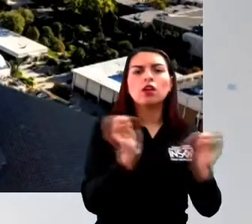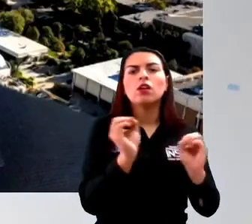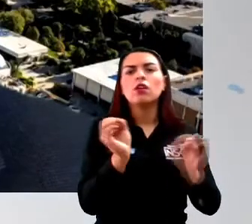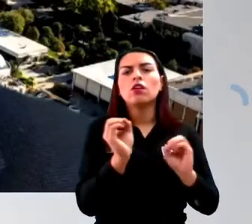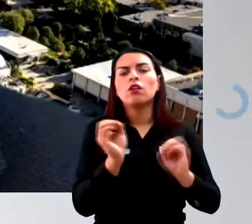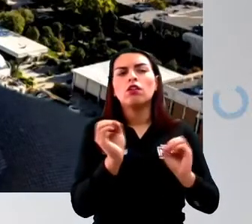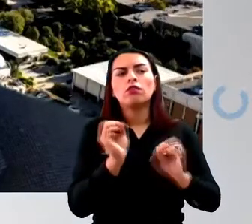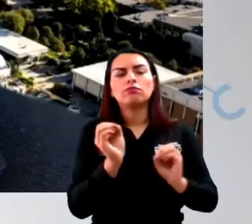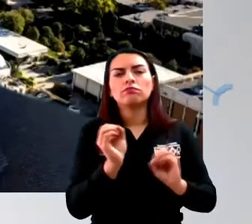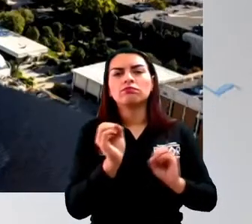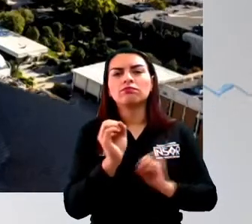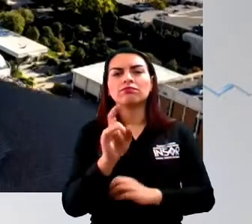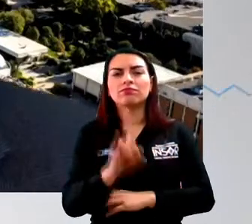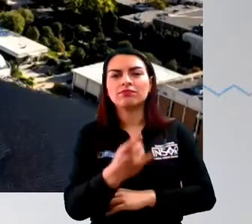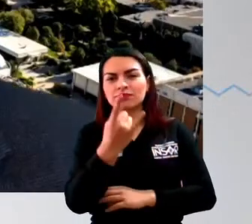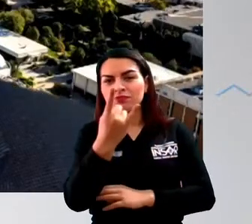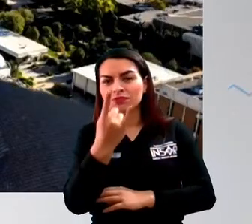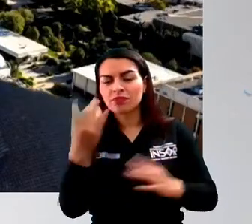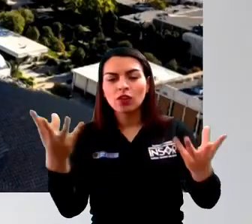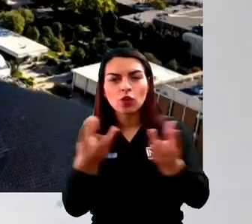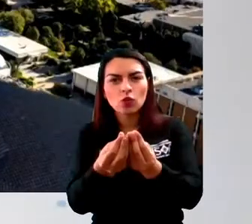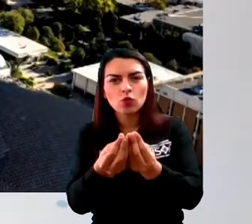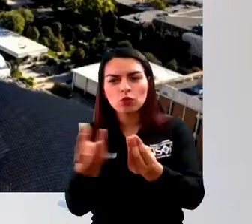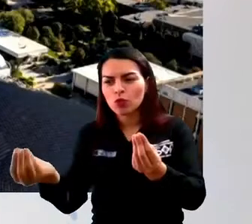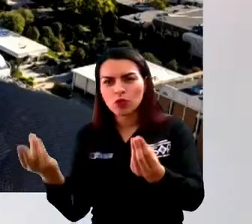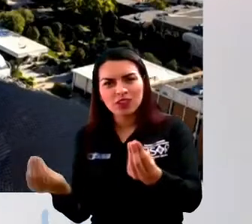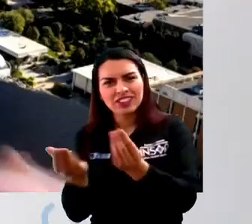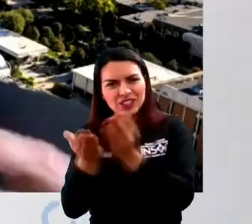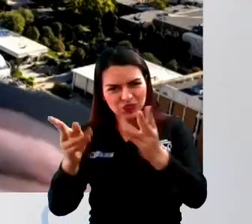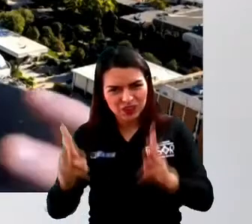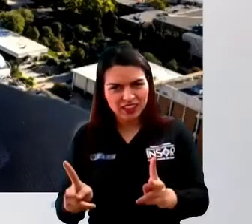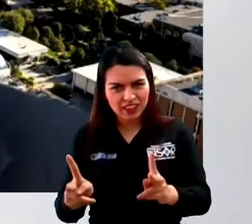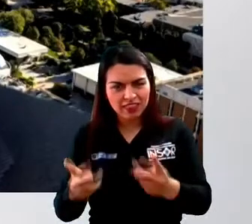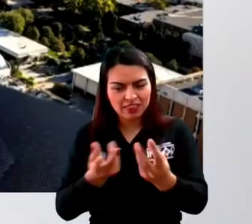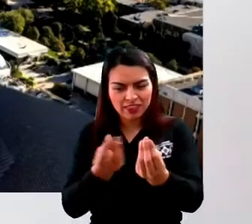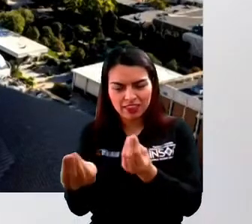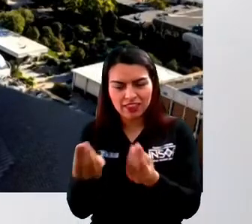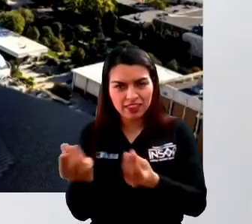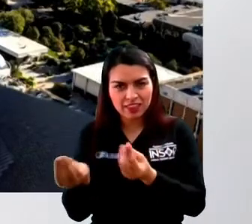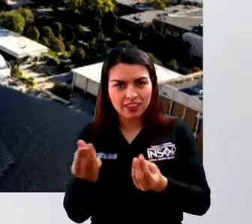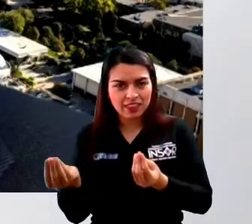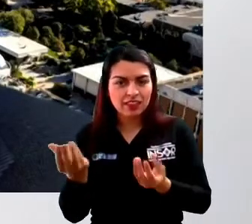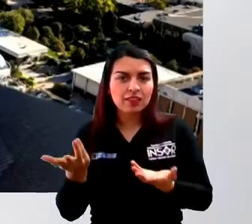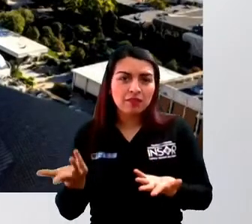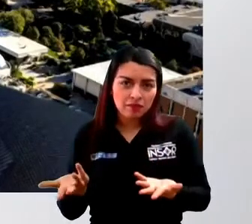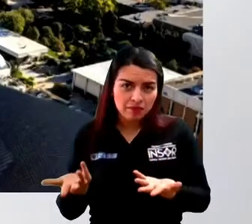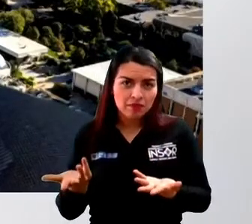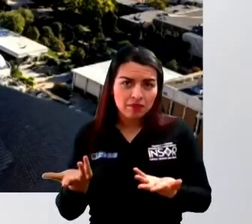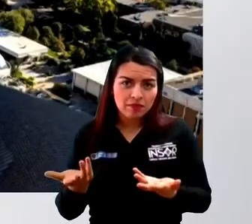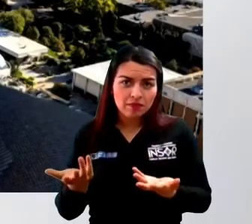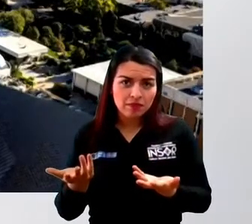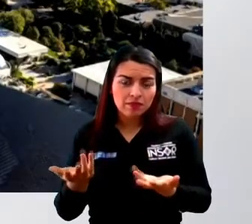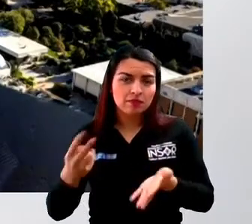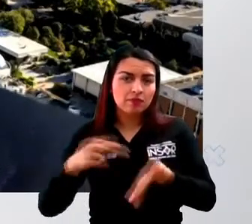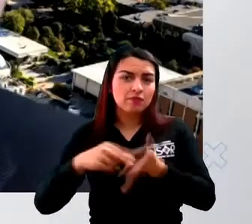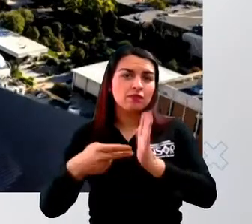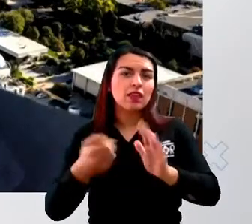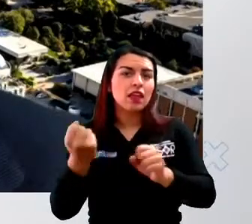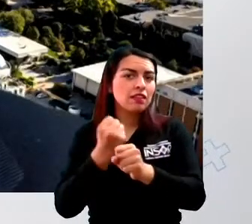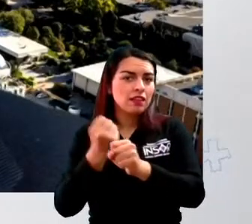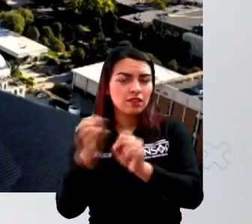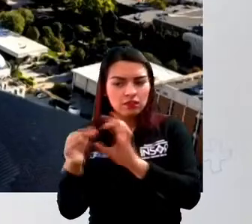pueden estar involucrados con otros 3 o 4 estudiantes que ganan alguna igualdad, donde pueden trabajar juntos